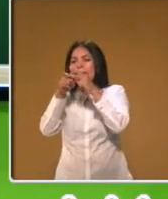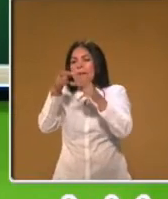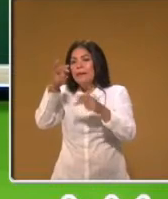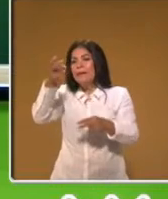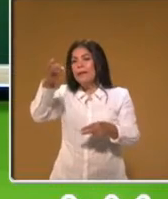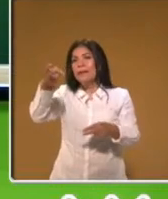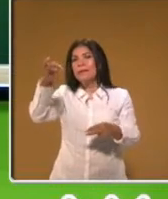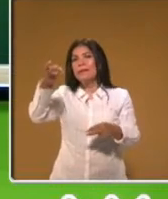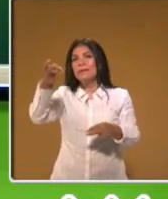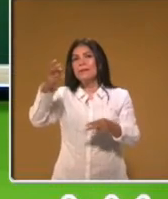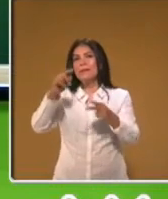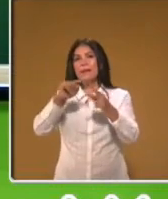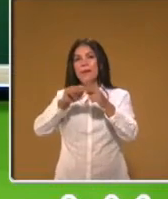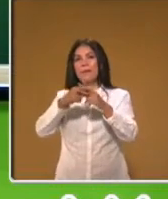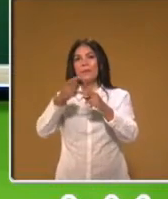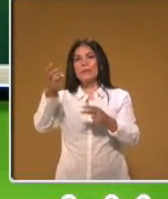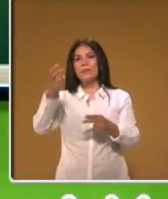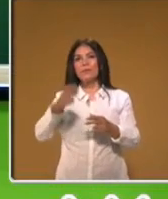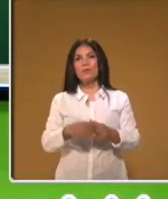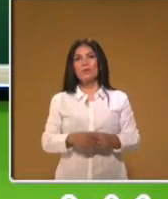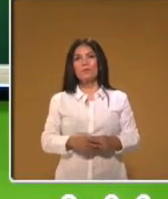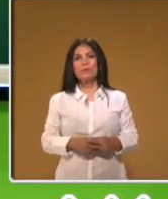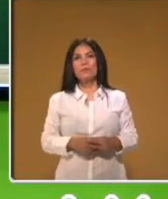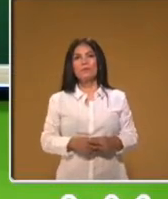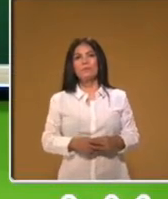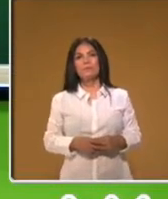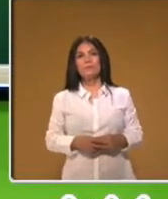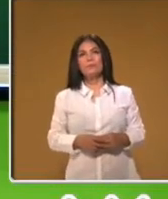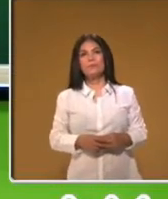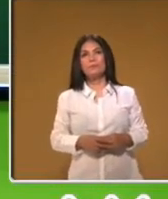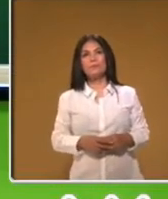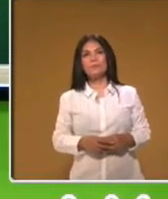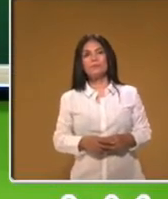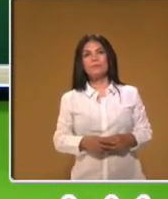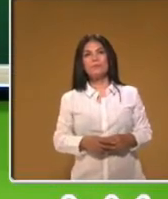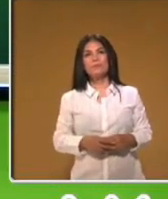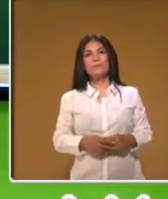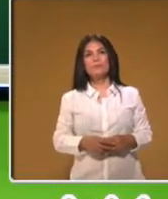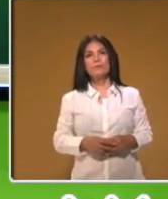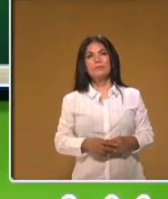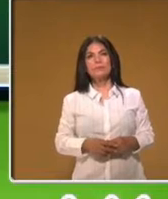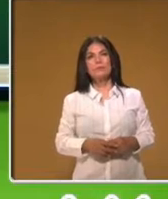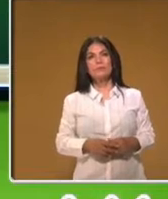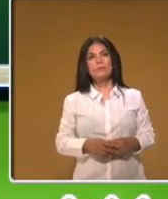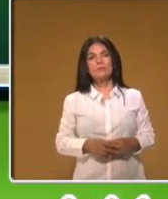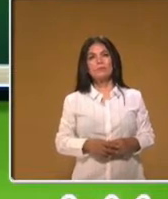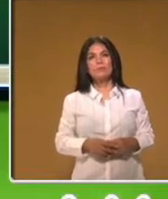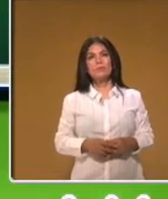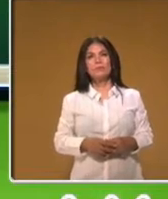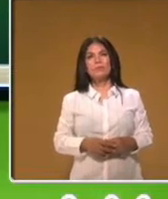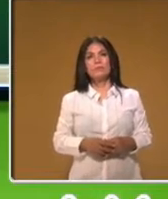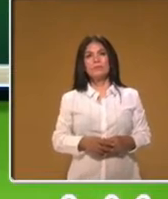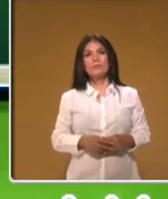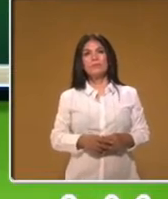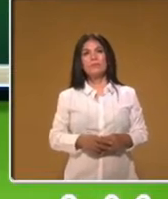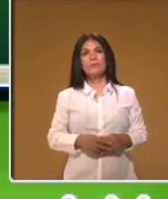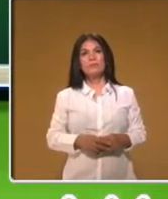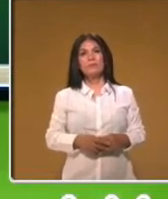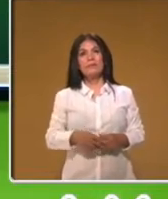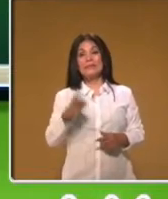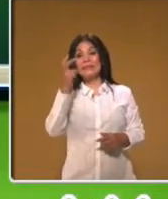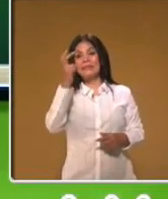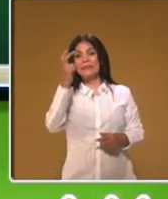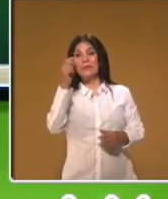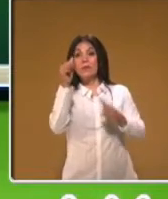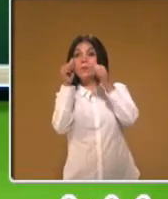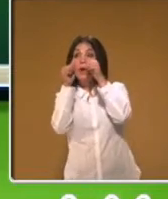no se les olviden. Y en esta parte vamos a representar la continuación de donde nos quedamos. Esta